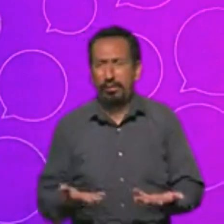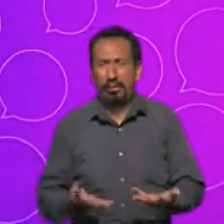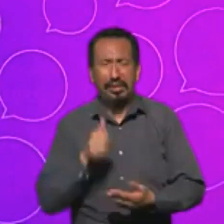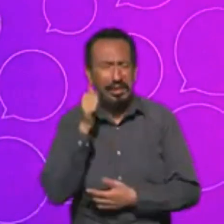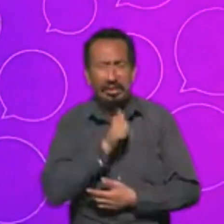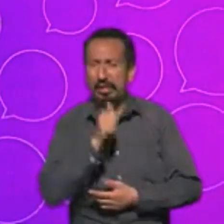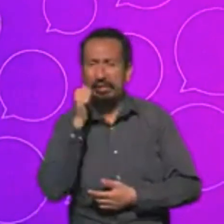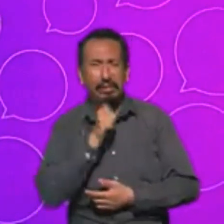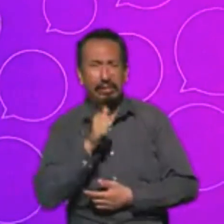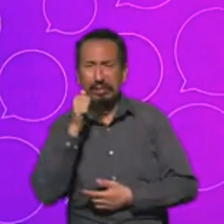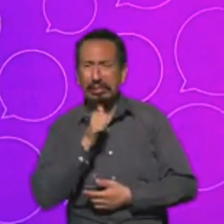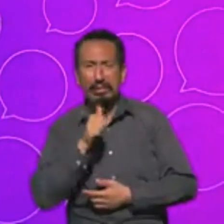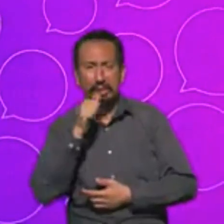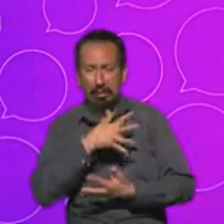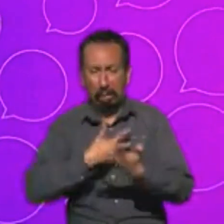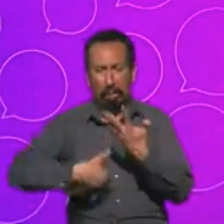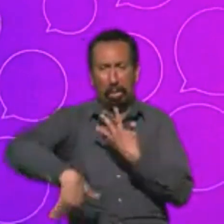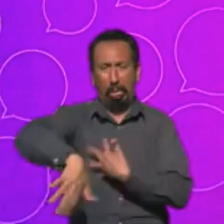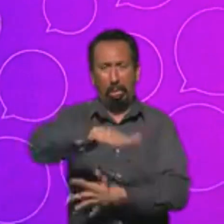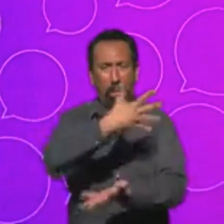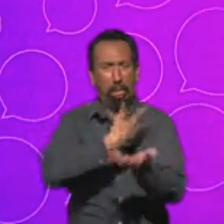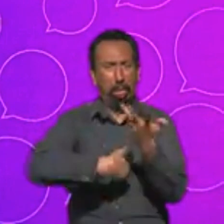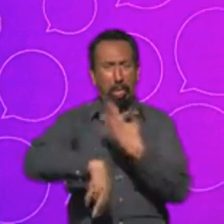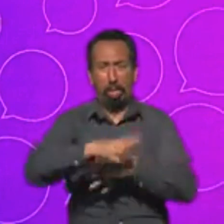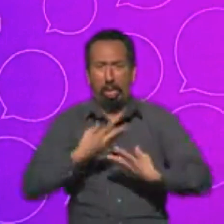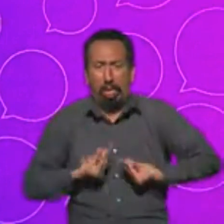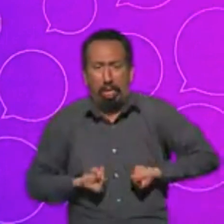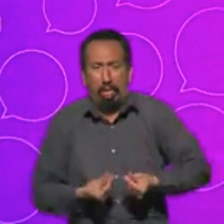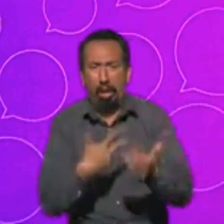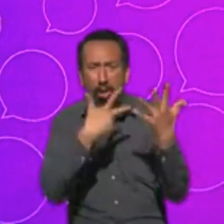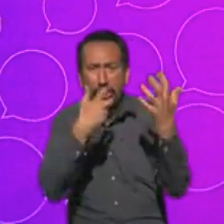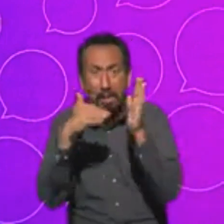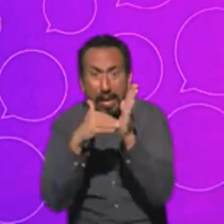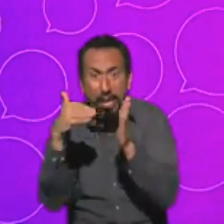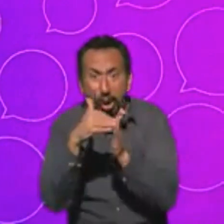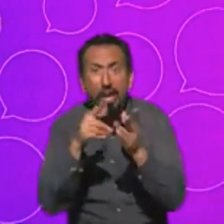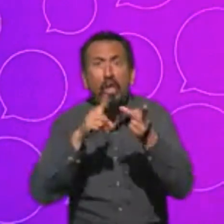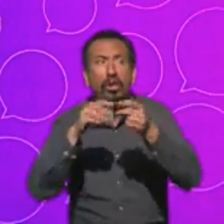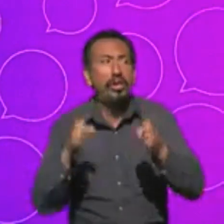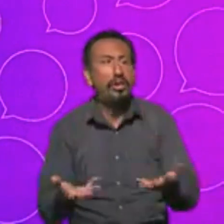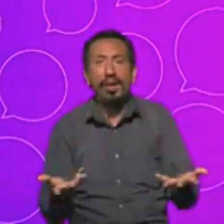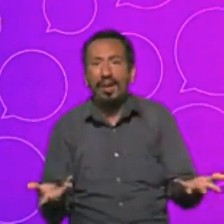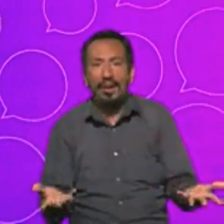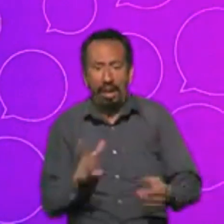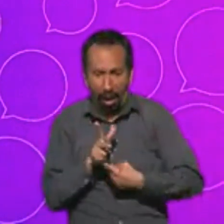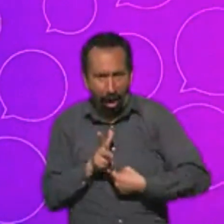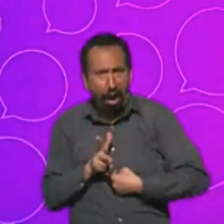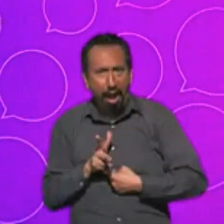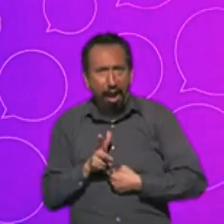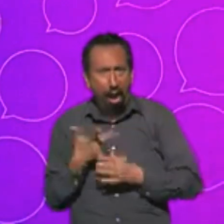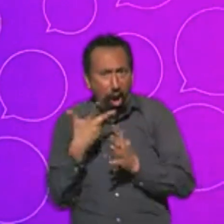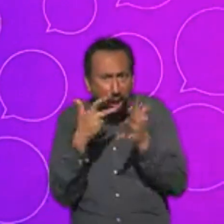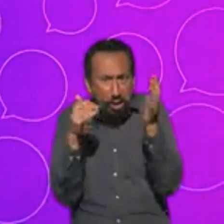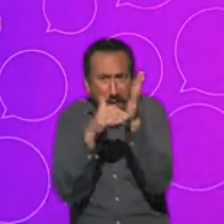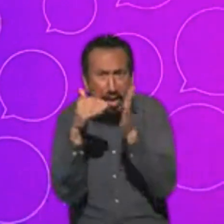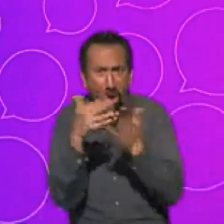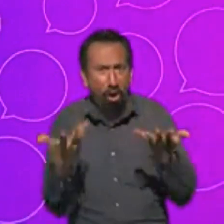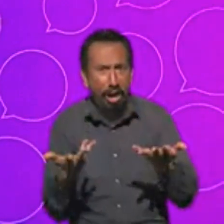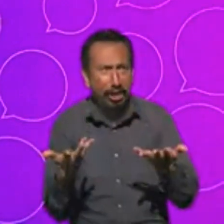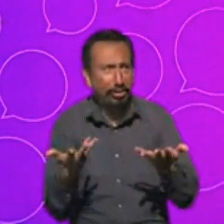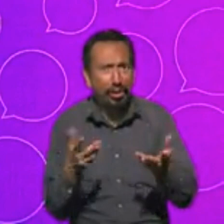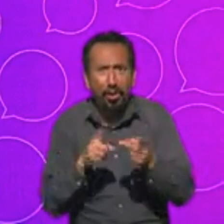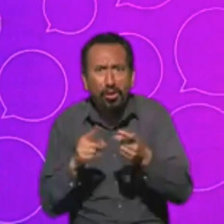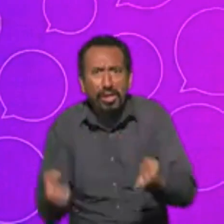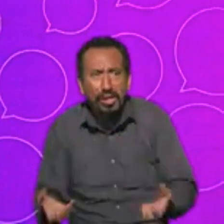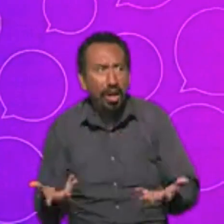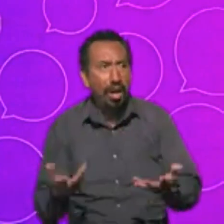siempre que haya un río revuelto en donde se puedan gastar 800 millones de pesos en cámaras que que es secreto todavía